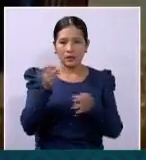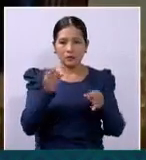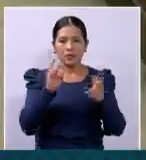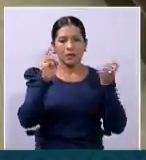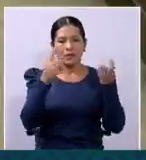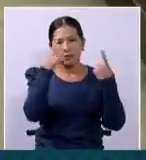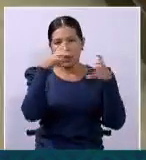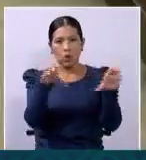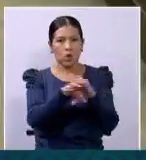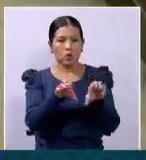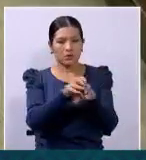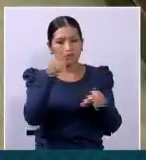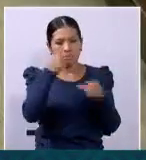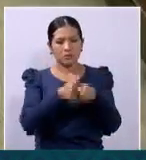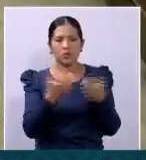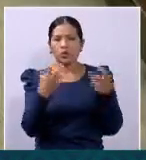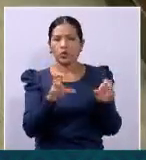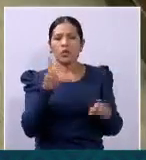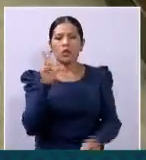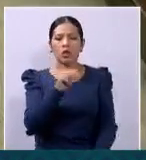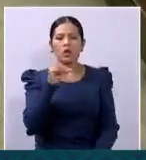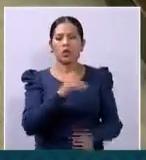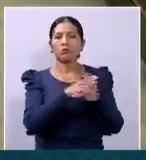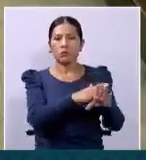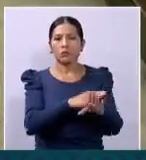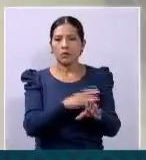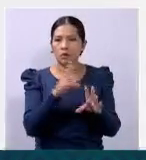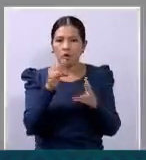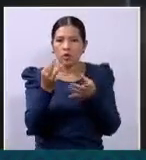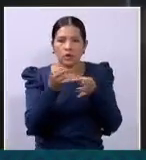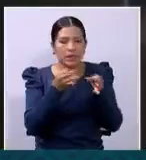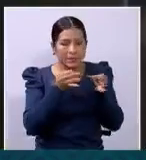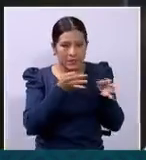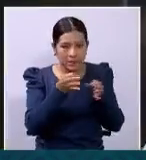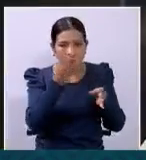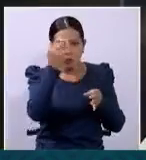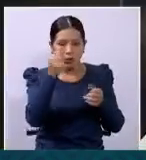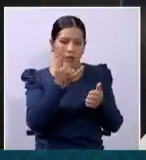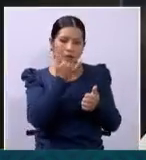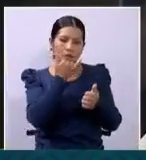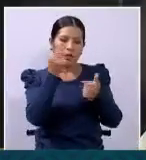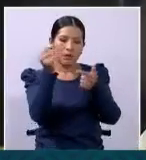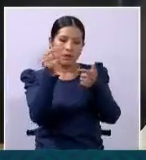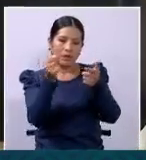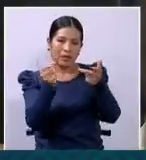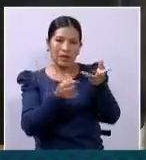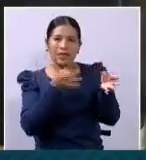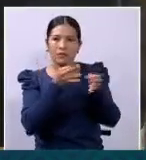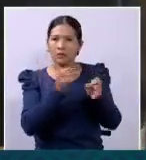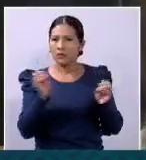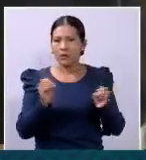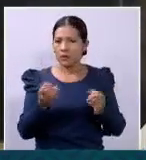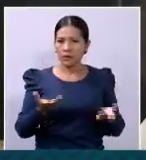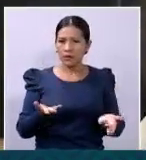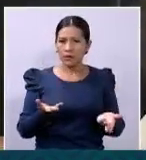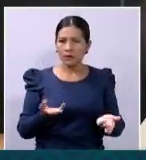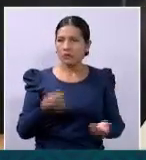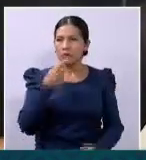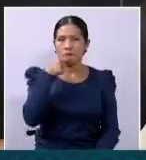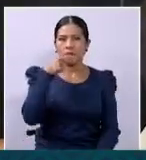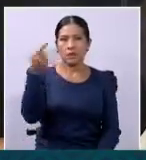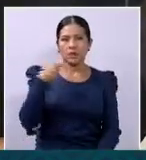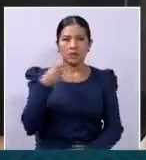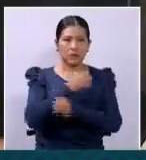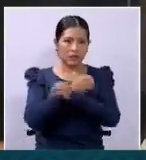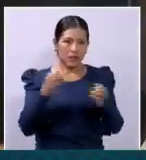los contratos petroleros y se limita a rechazar el tema. Y yo tengo preocupaciones ambientales que no están en los artículos, son las cosas que no se dicen, son